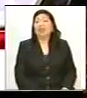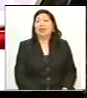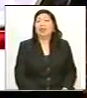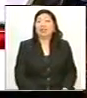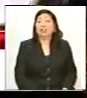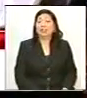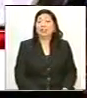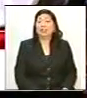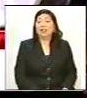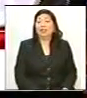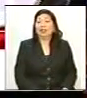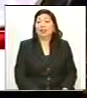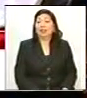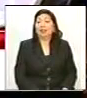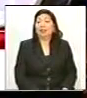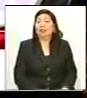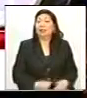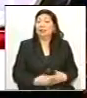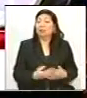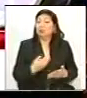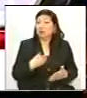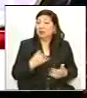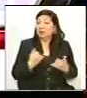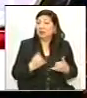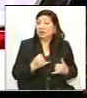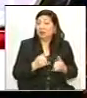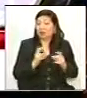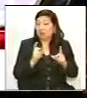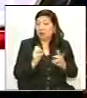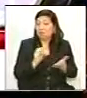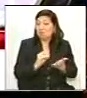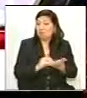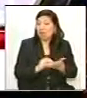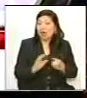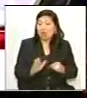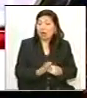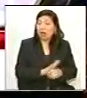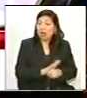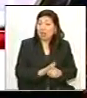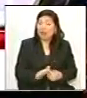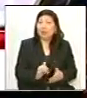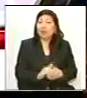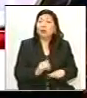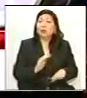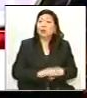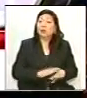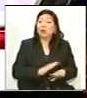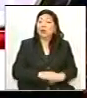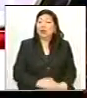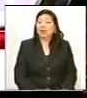Entonces, vamos a... para poder tener una foto mucho más completa respecto de